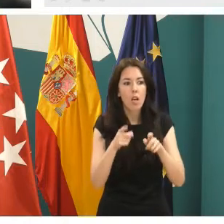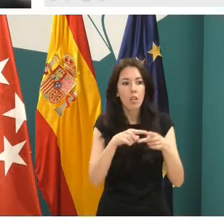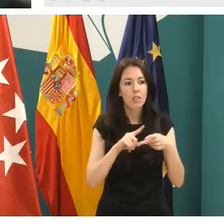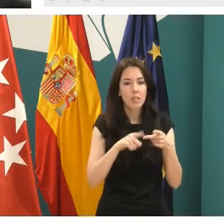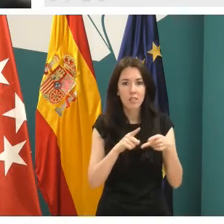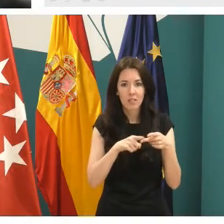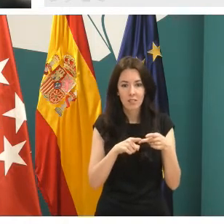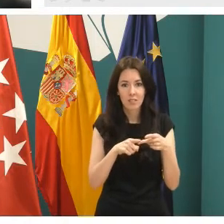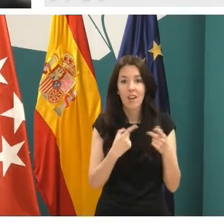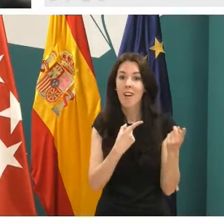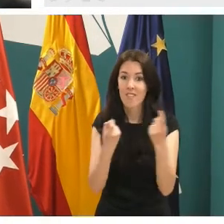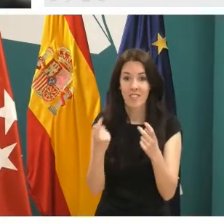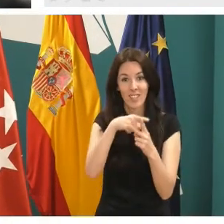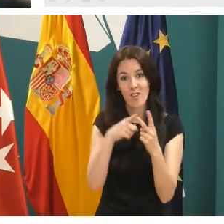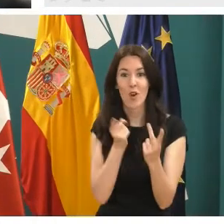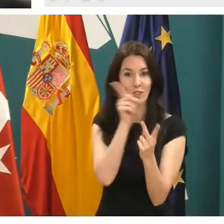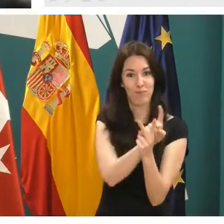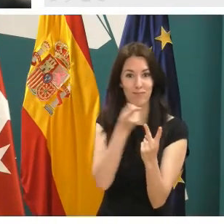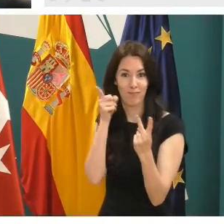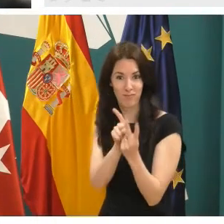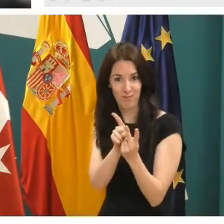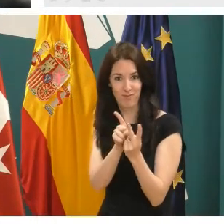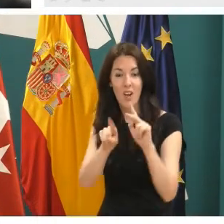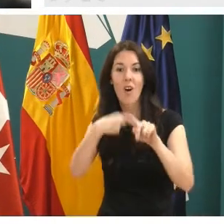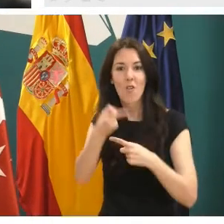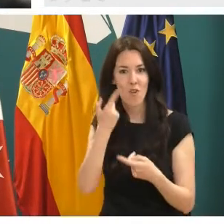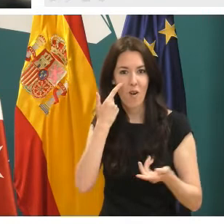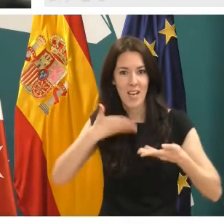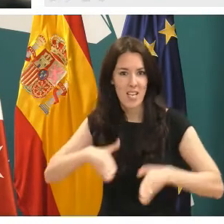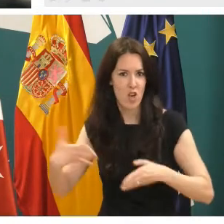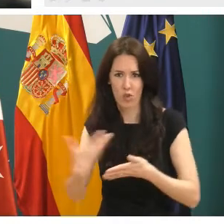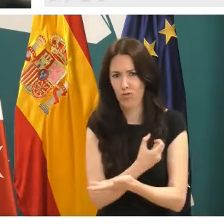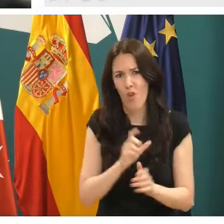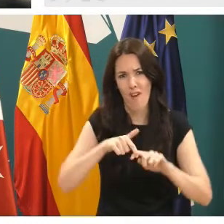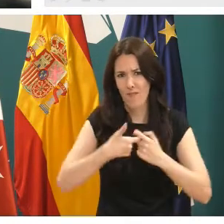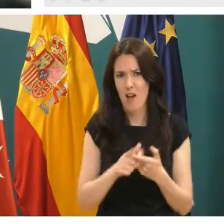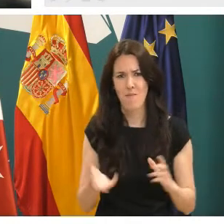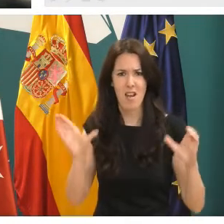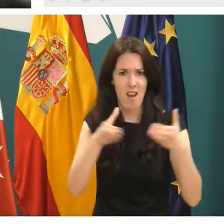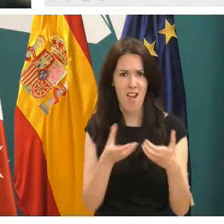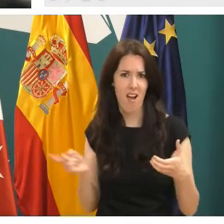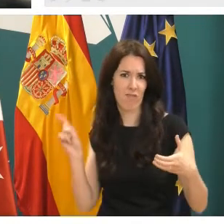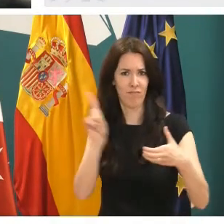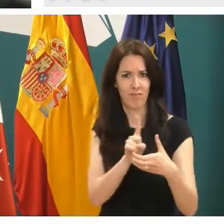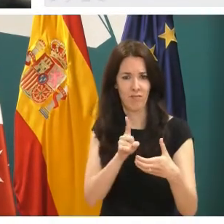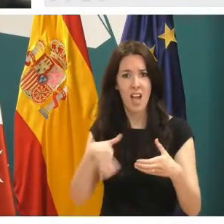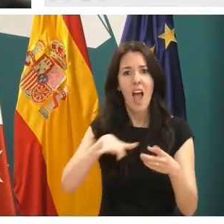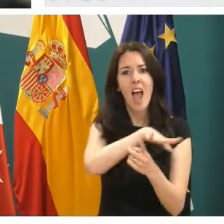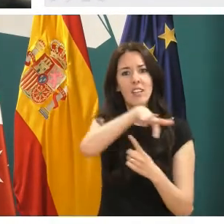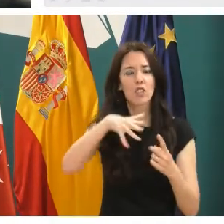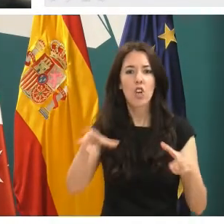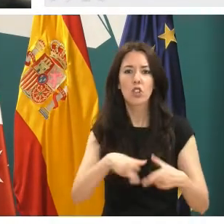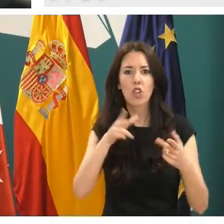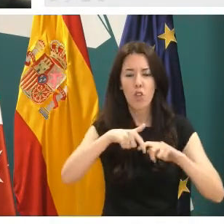Bueno, pues ha sido necesario trabajar con los dos y luego veréis también a sus hijos, con todos. Evidentemente, el entorno sociofamiliar se ve